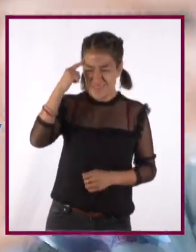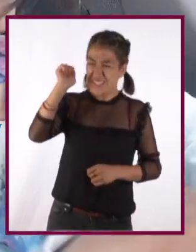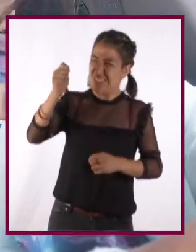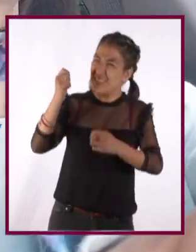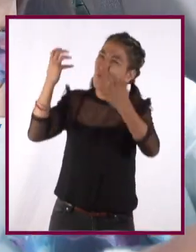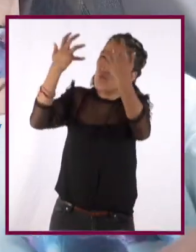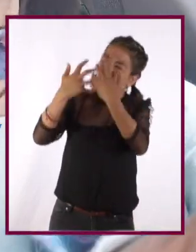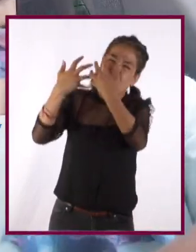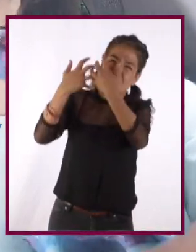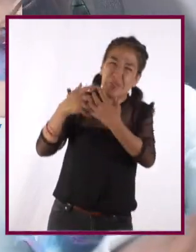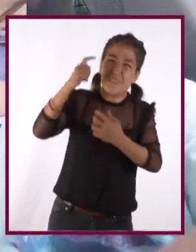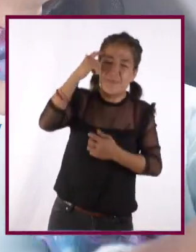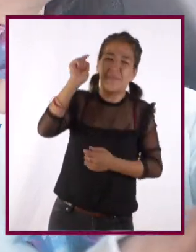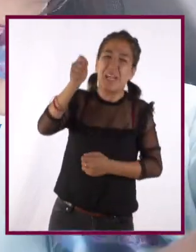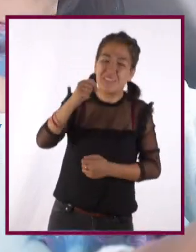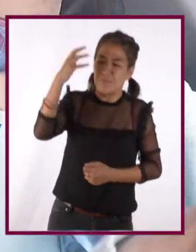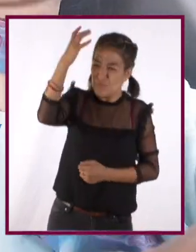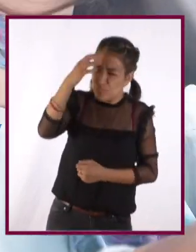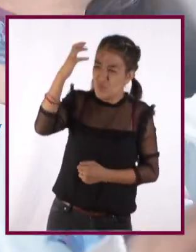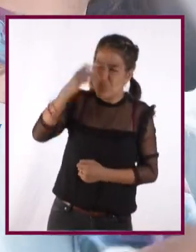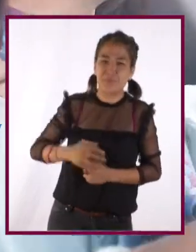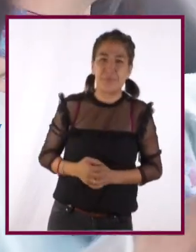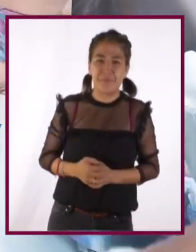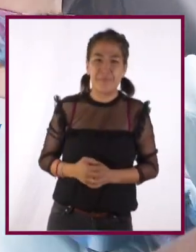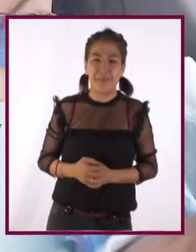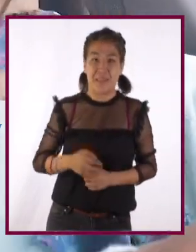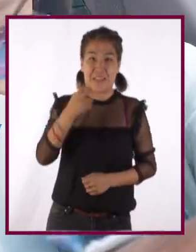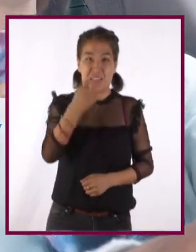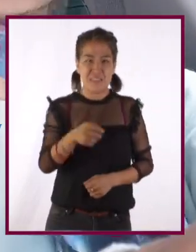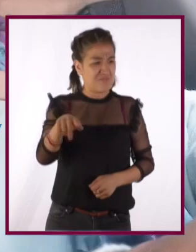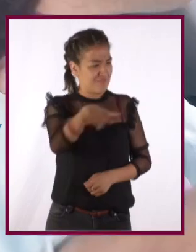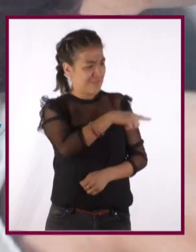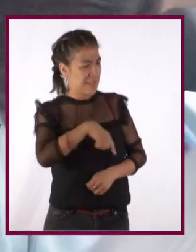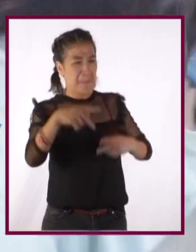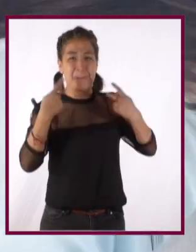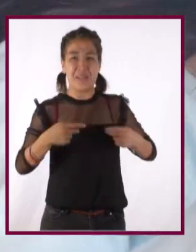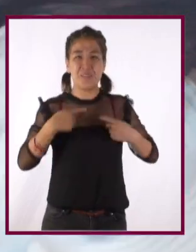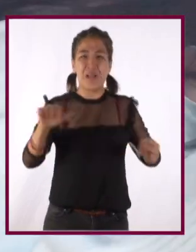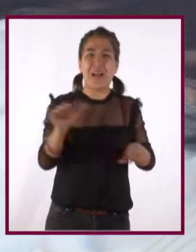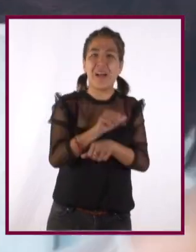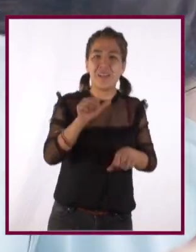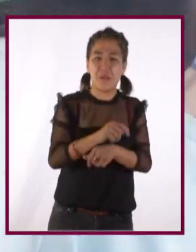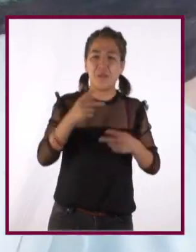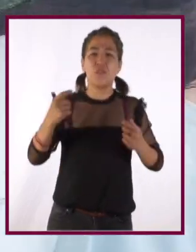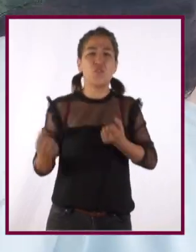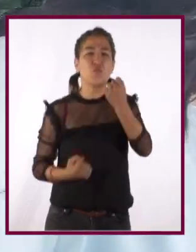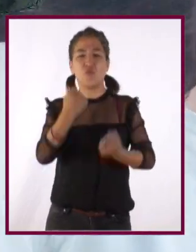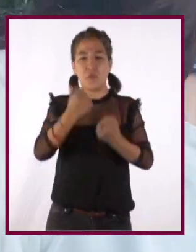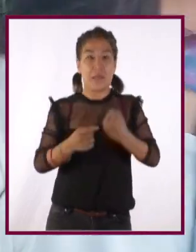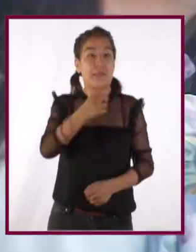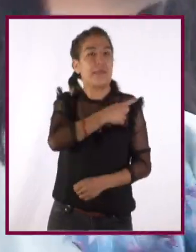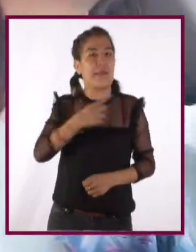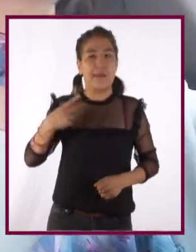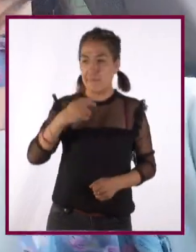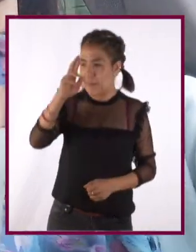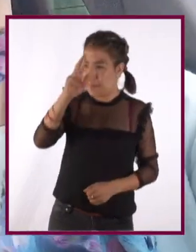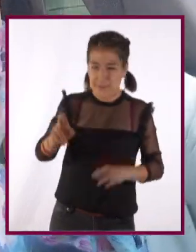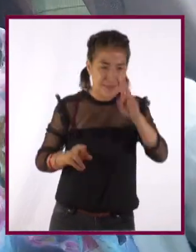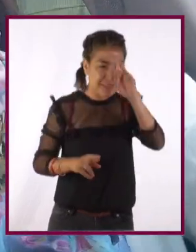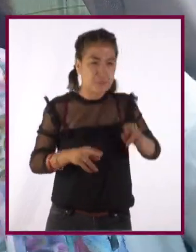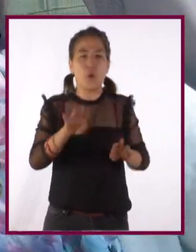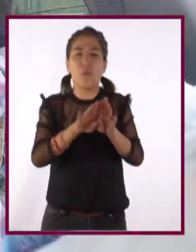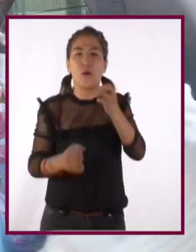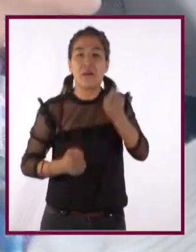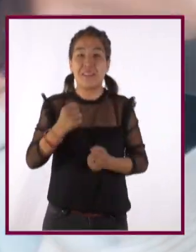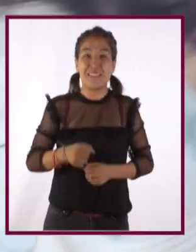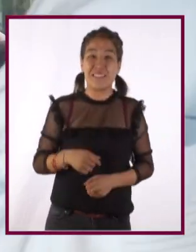me ha taladrado la cabeza desde hace tiempo? ¿Cuál? Pues que todos estos automovilistas y yo tenemos un acuerdo implícito de respetarnos